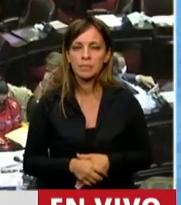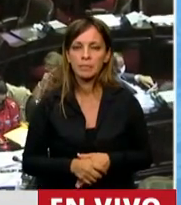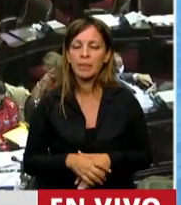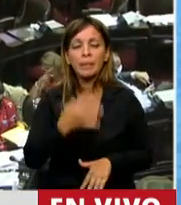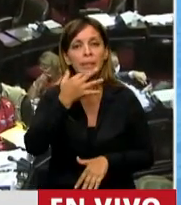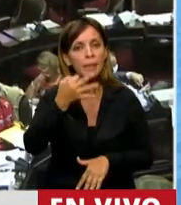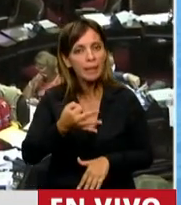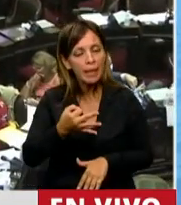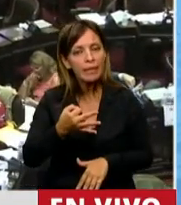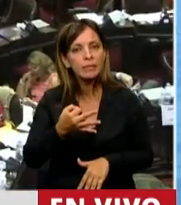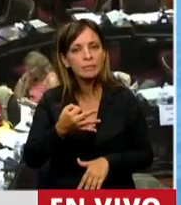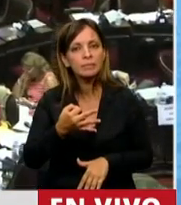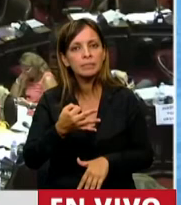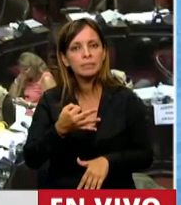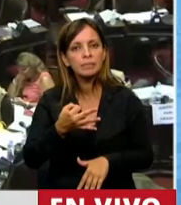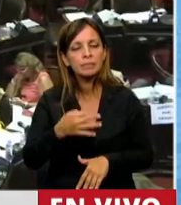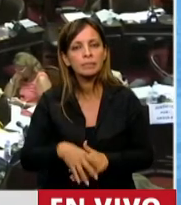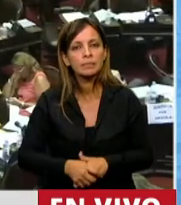Realmente, señora Presidente,